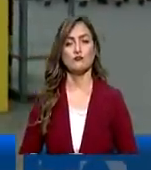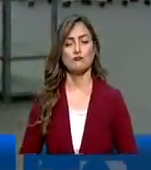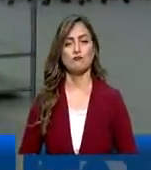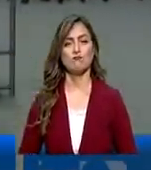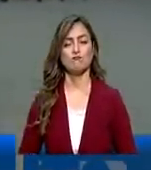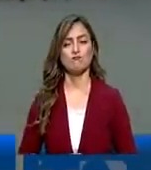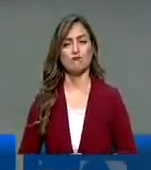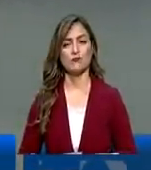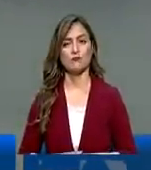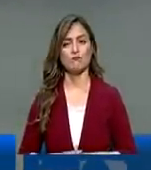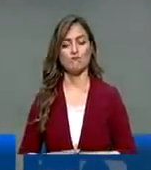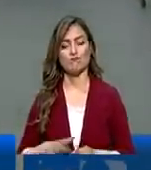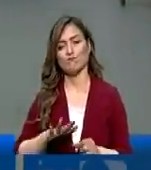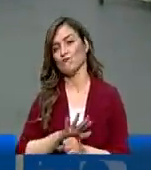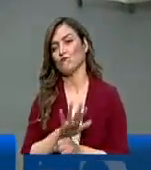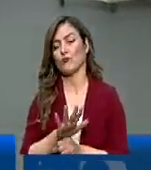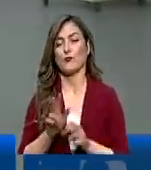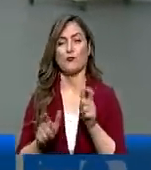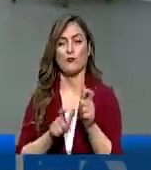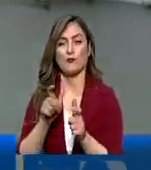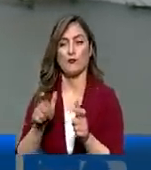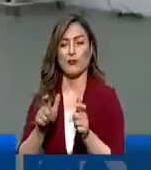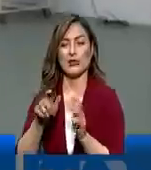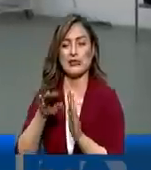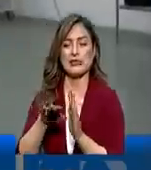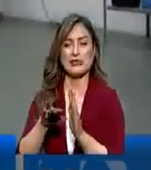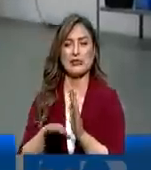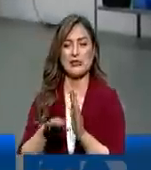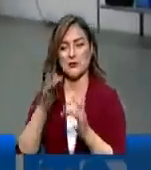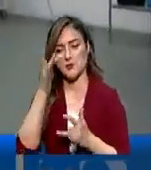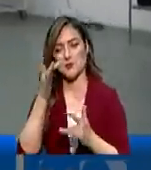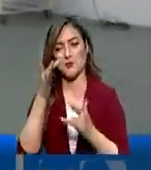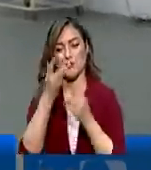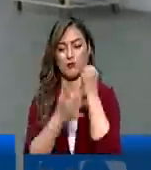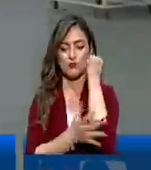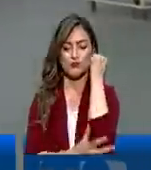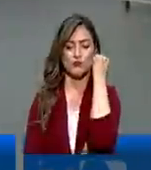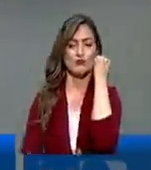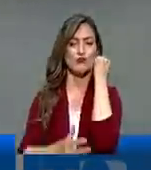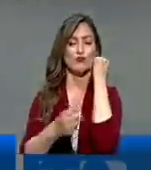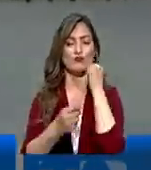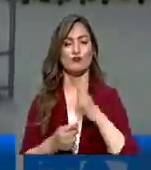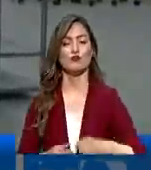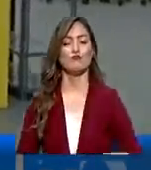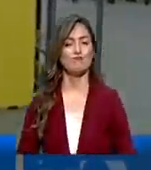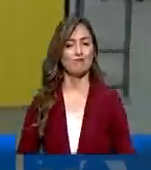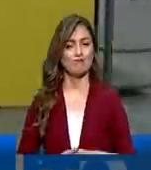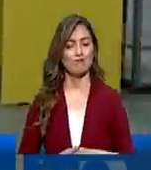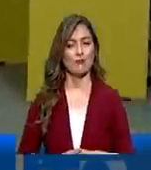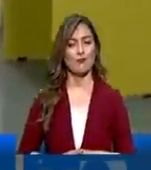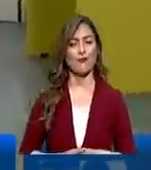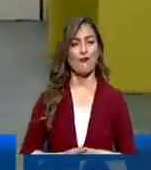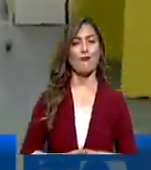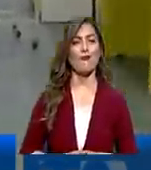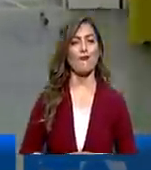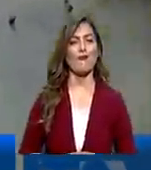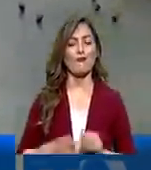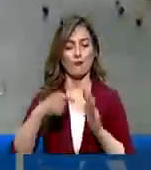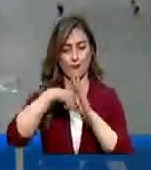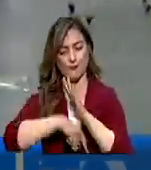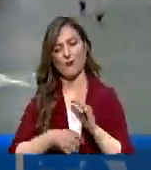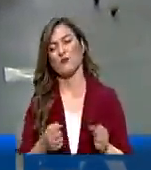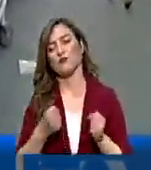efectos que ha tenido el COVID en la población. La pobreza se ha duplicado, la extrema pobreza de igual